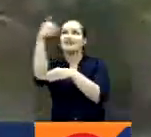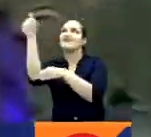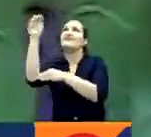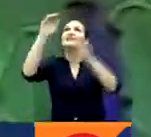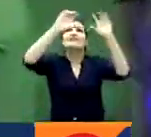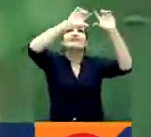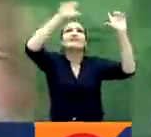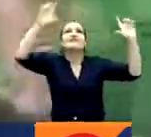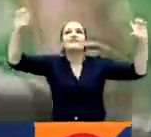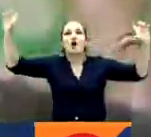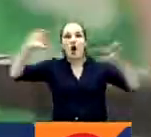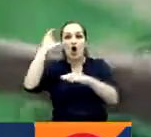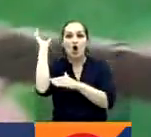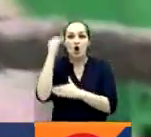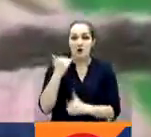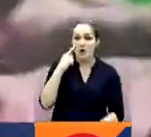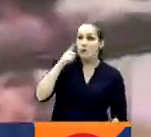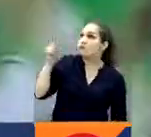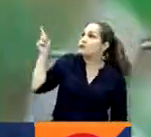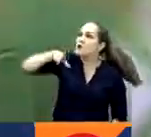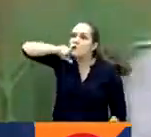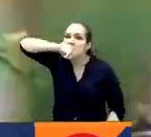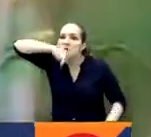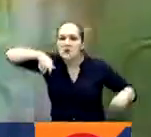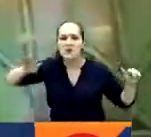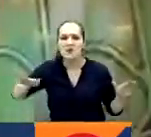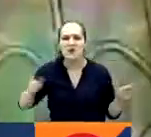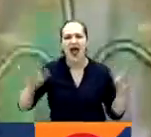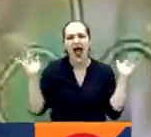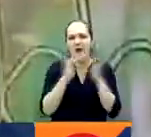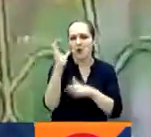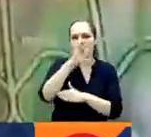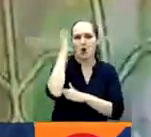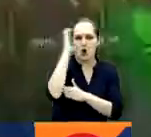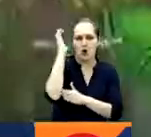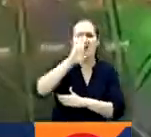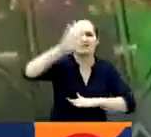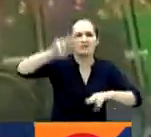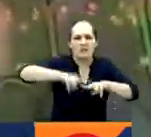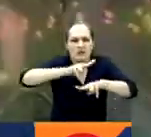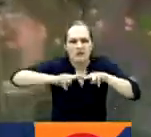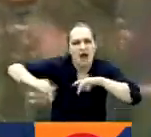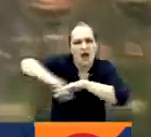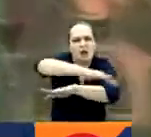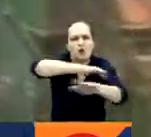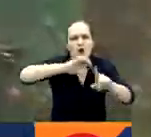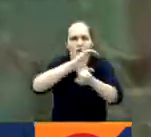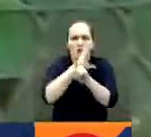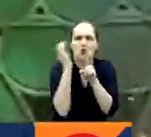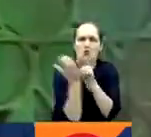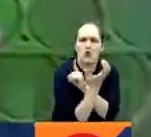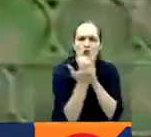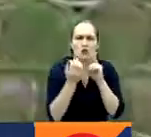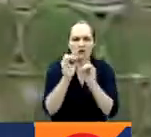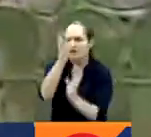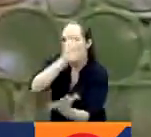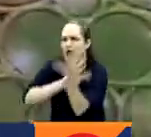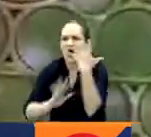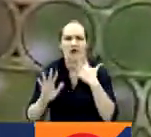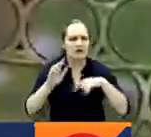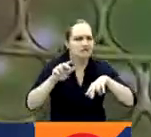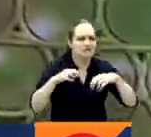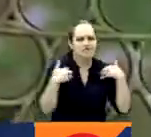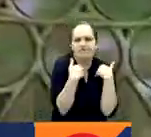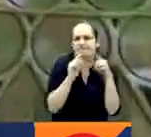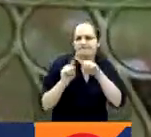allí reflejada y ahora estamos viendo colibríes y otras especies que hacen parte de nuestra cultura, de la fauna y de la flora de